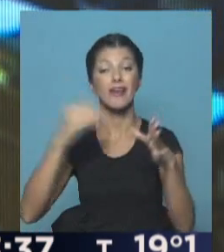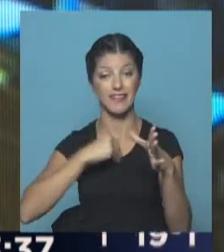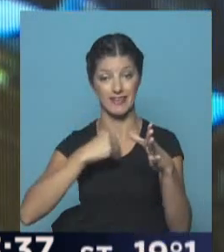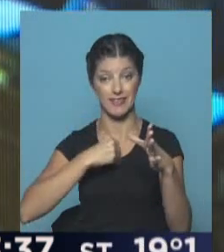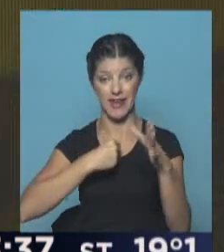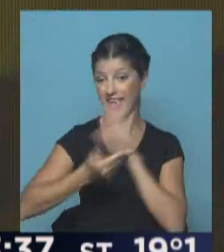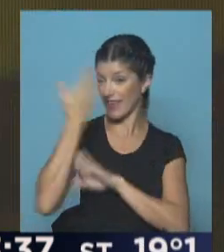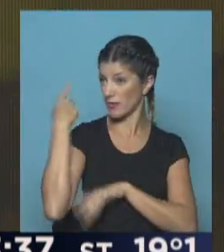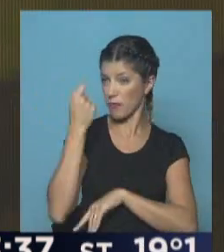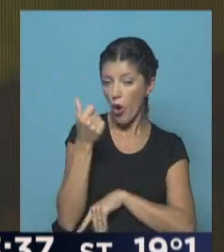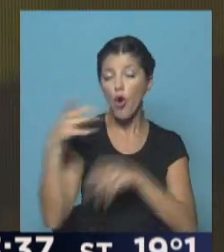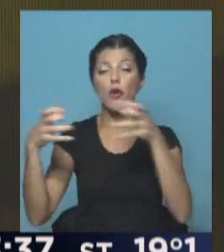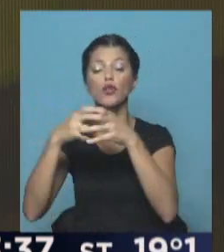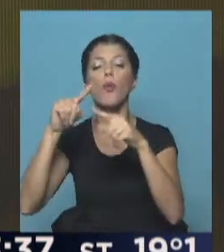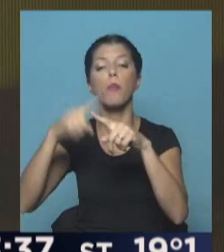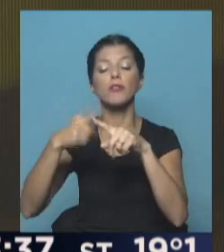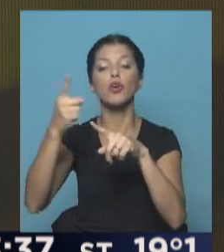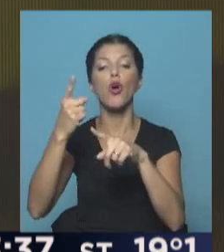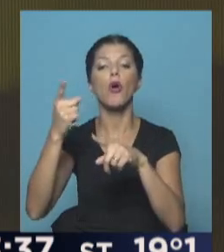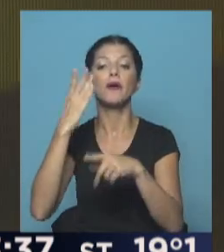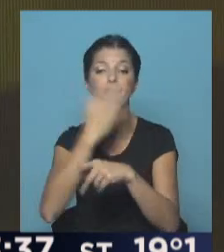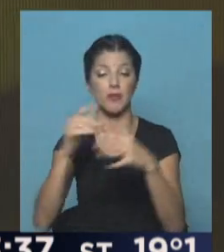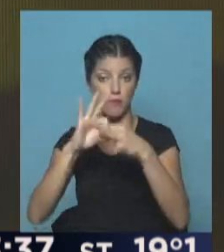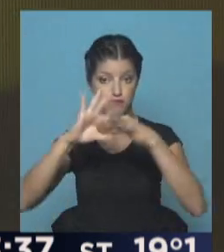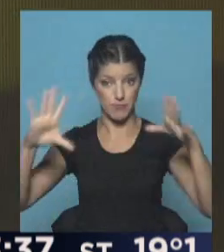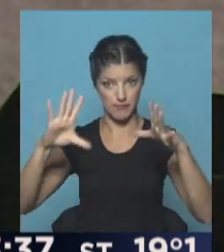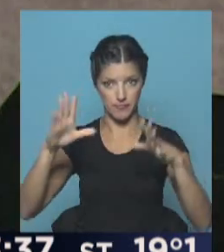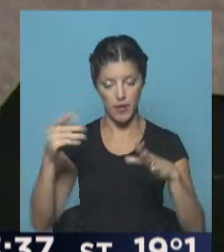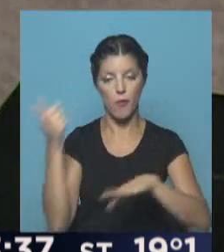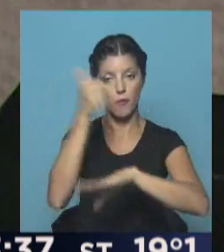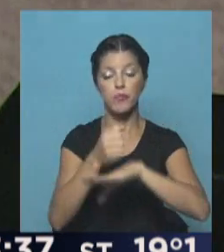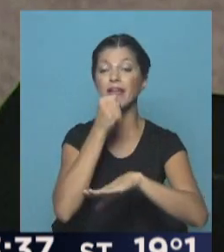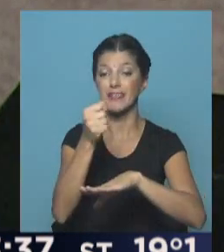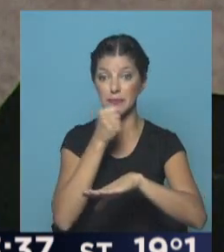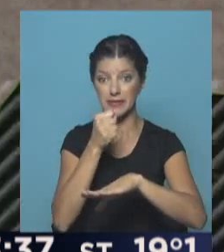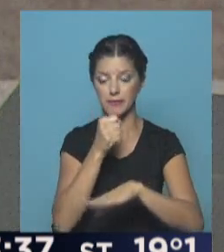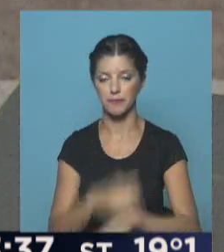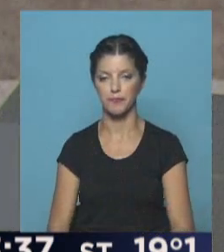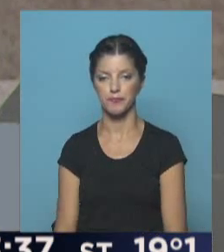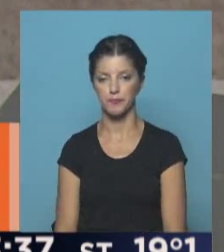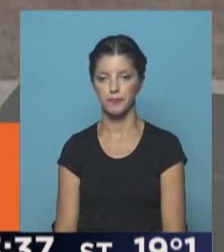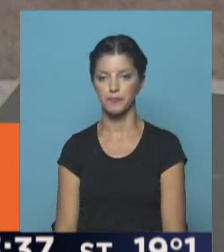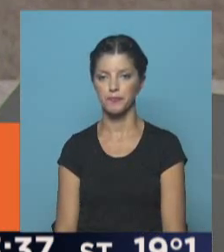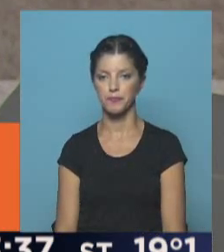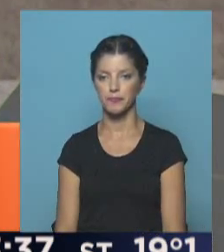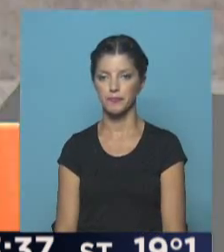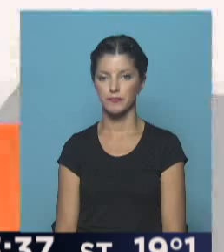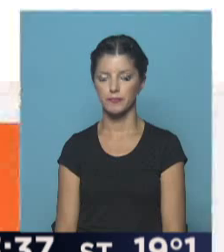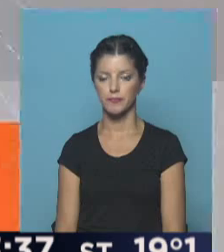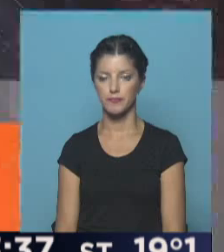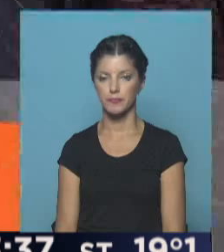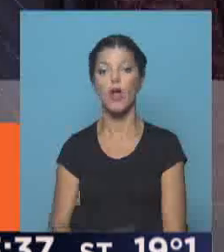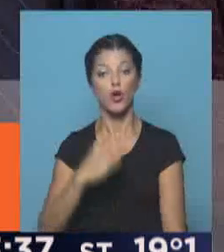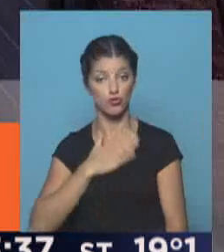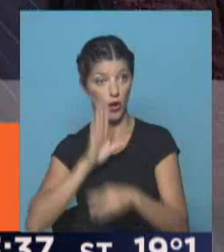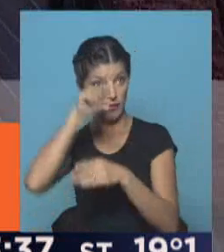con la coalición gobernante estuvo con nosotros y nos dijo esto yo soy parte del gol del partido demócrata cristiana cuando